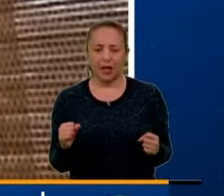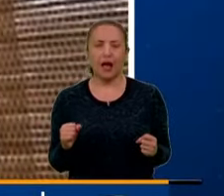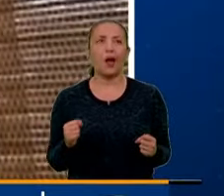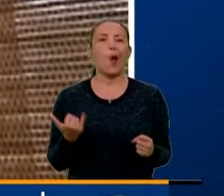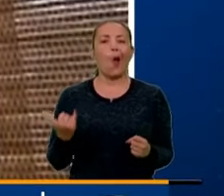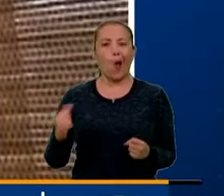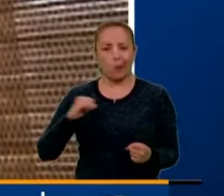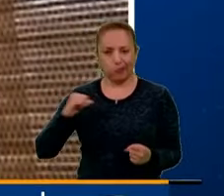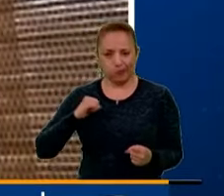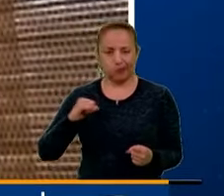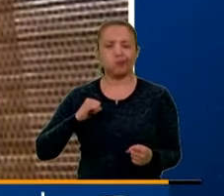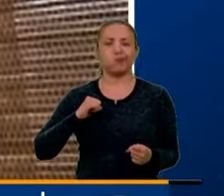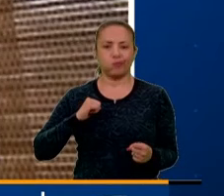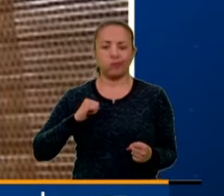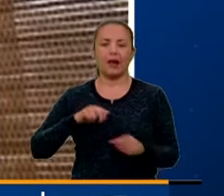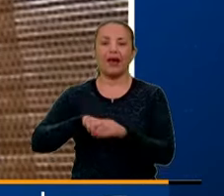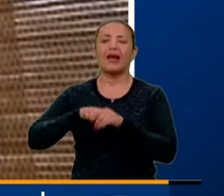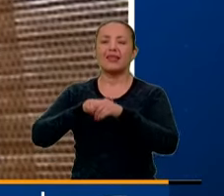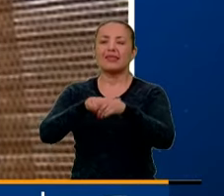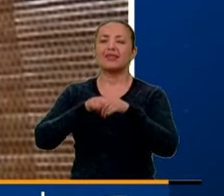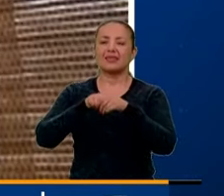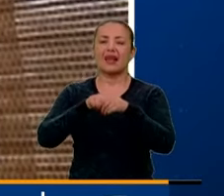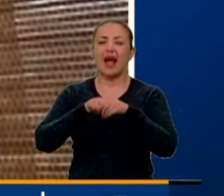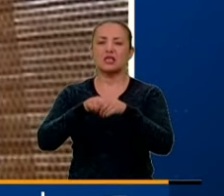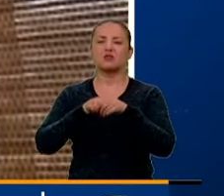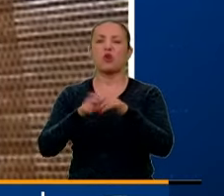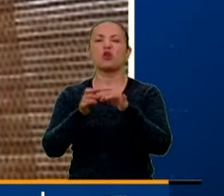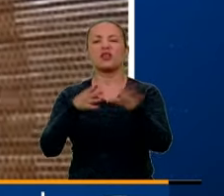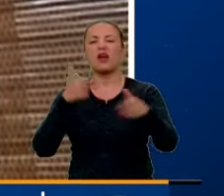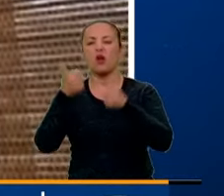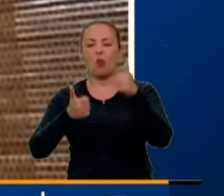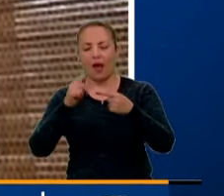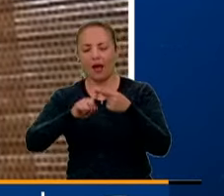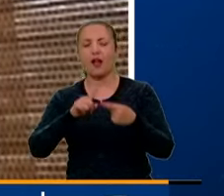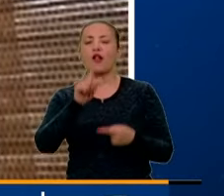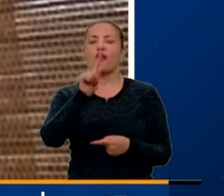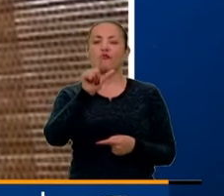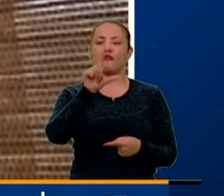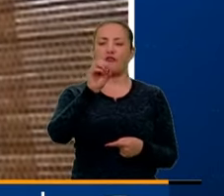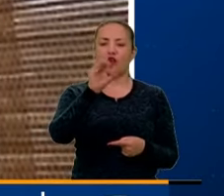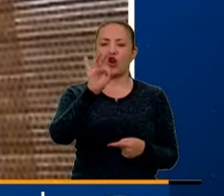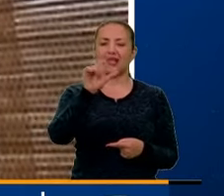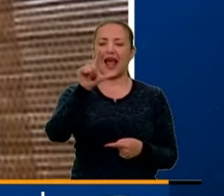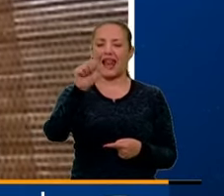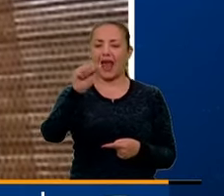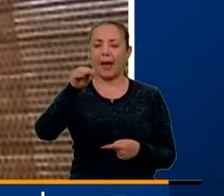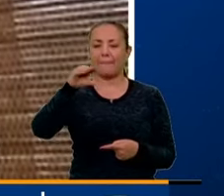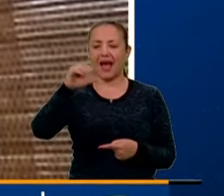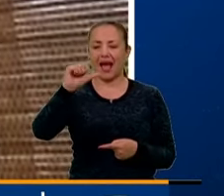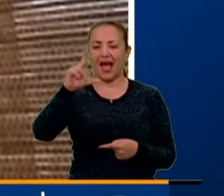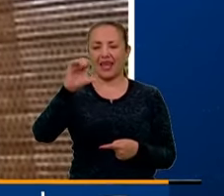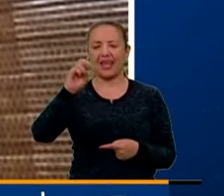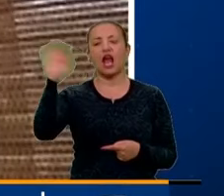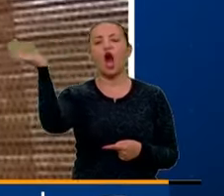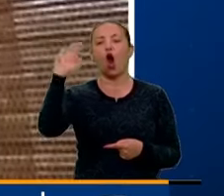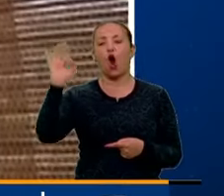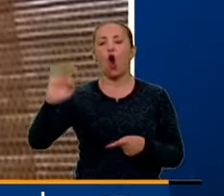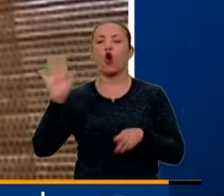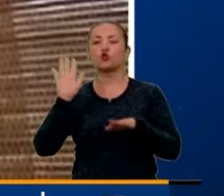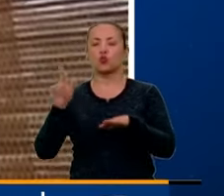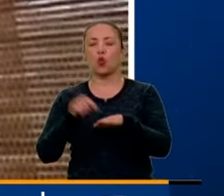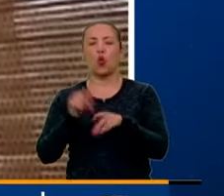Tenemos transporte público como es Flota La Macarena y también servicios puerta a puerta que les decimos o tipo Uber